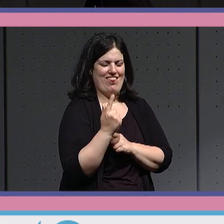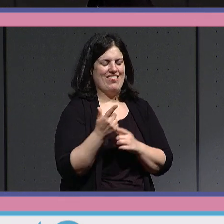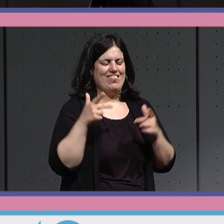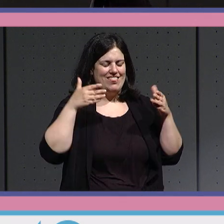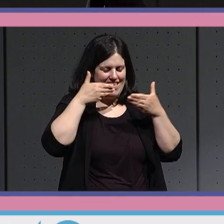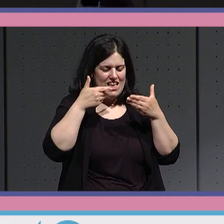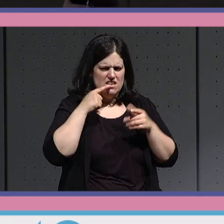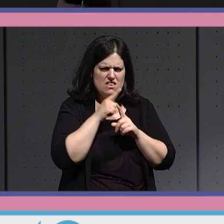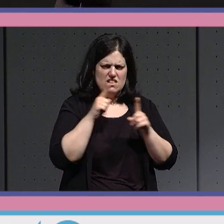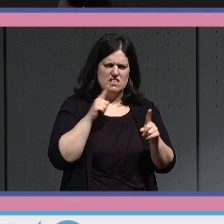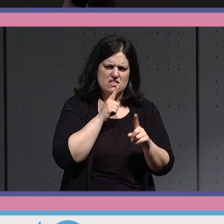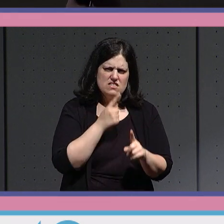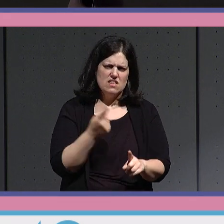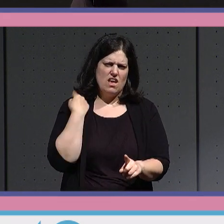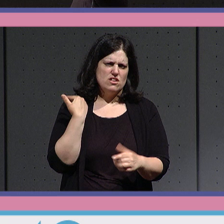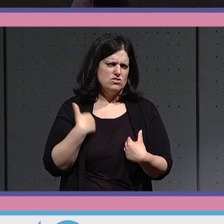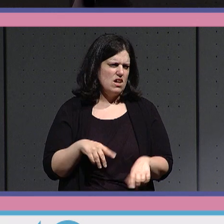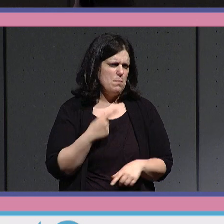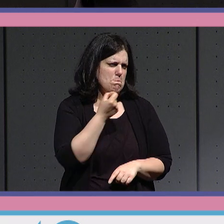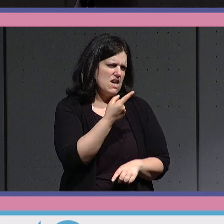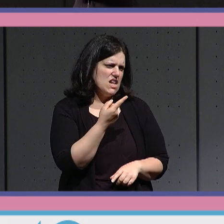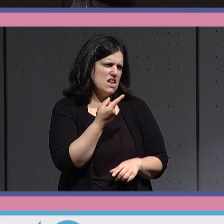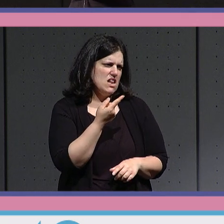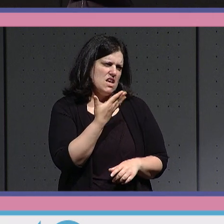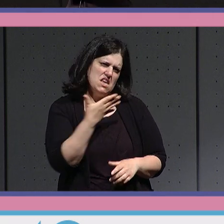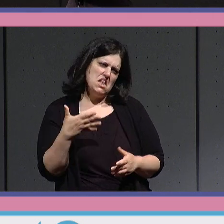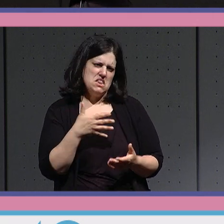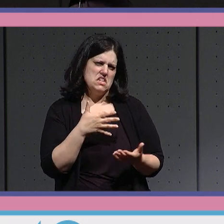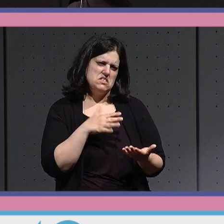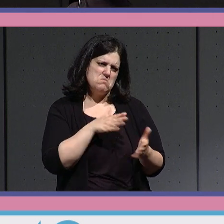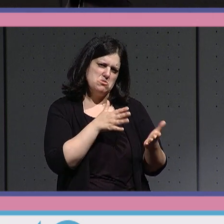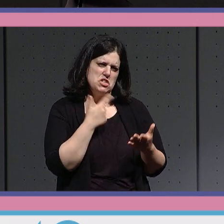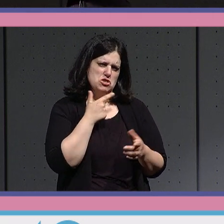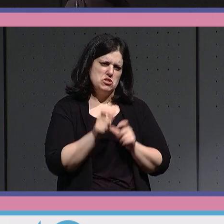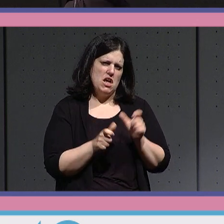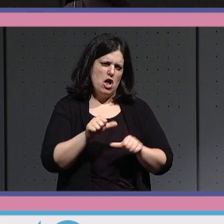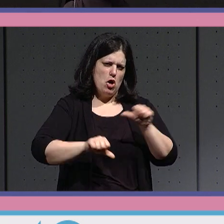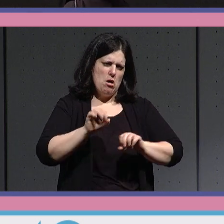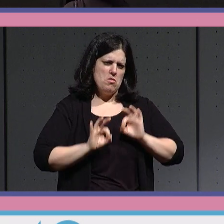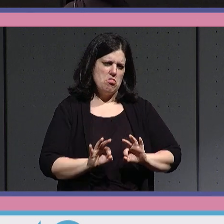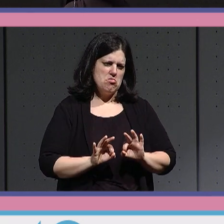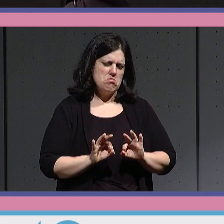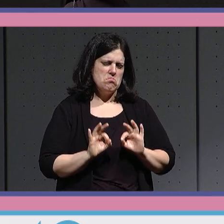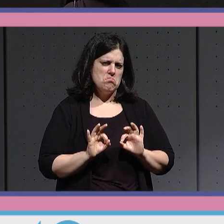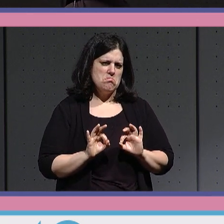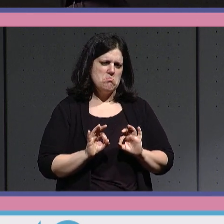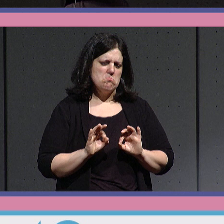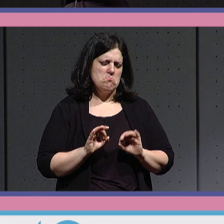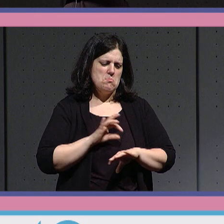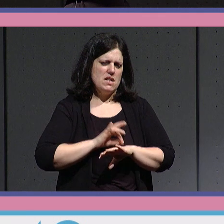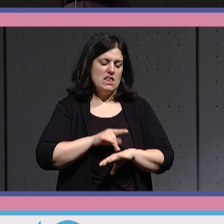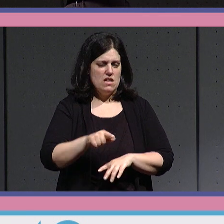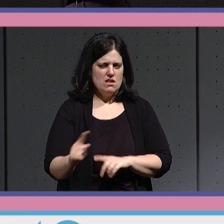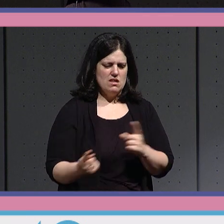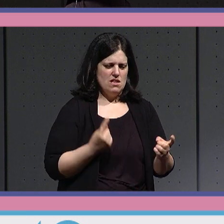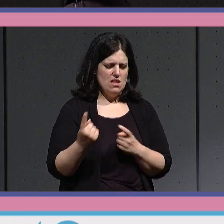último año hemos hecho aproximadamente 1.500 intervenciones médicas en las personas que tenemos en nuestra consulta. Eso